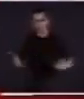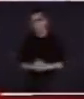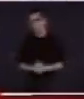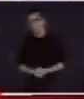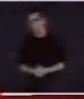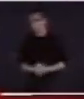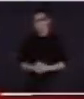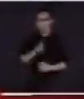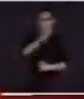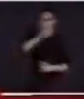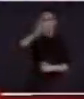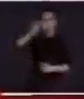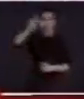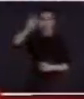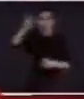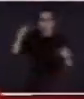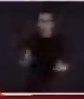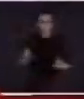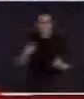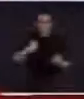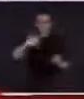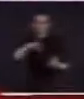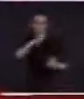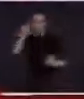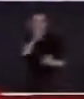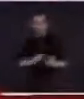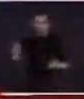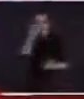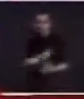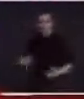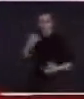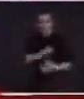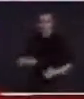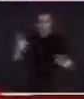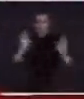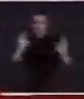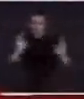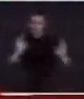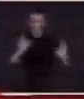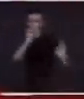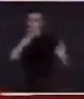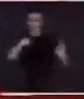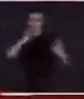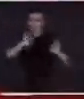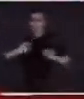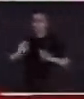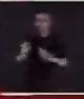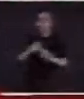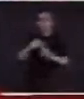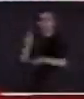dos, tres y... Ya soy un beauty gourmet, seguro que triunfaré. Ya soy